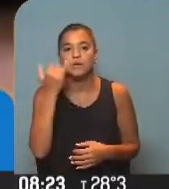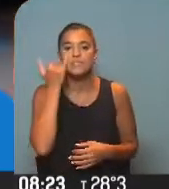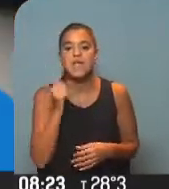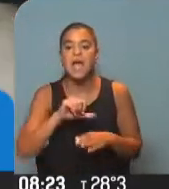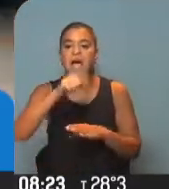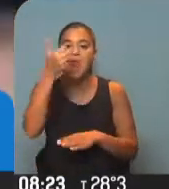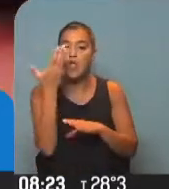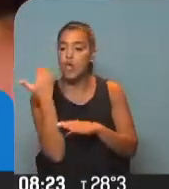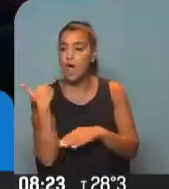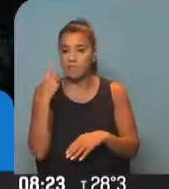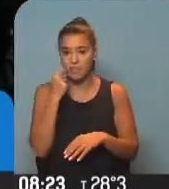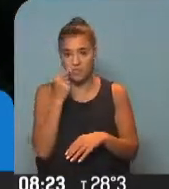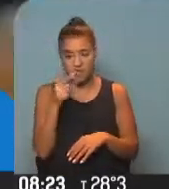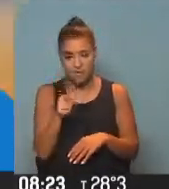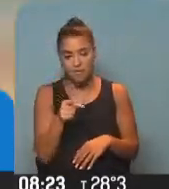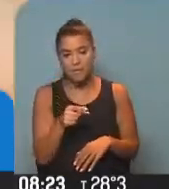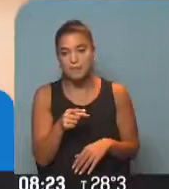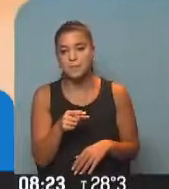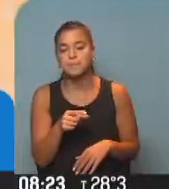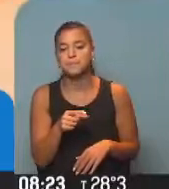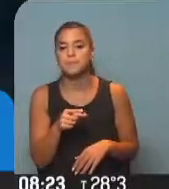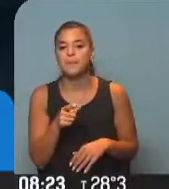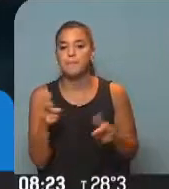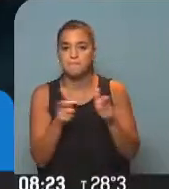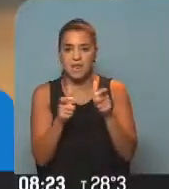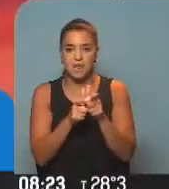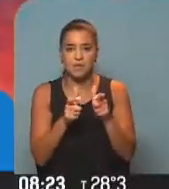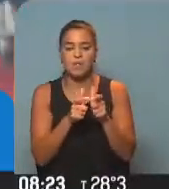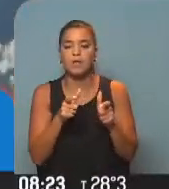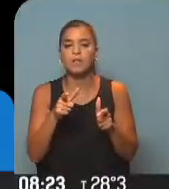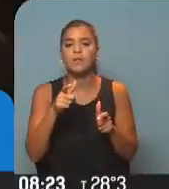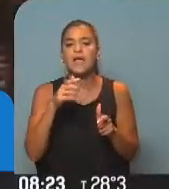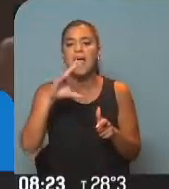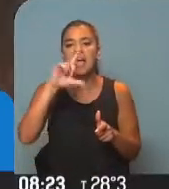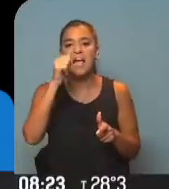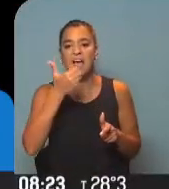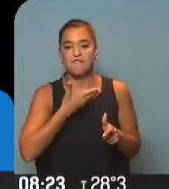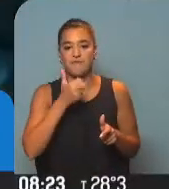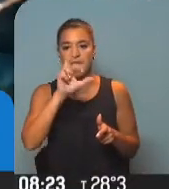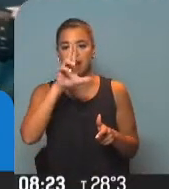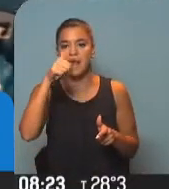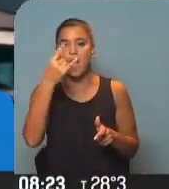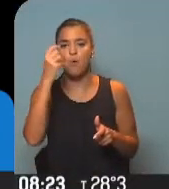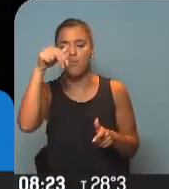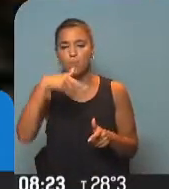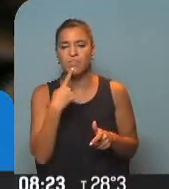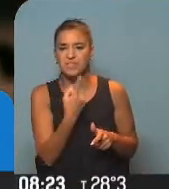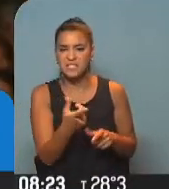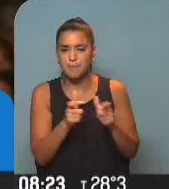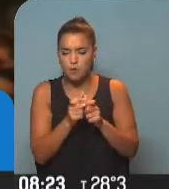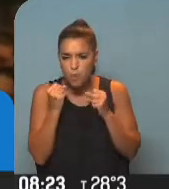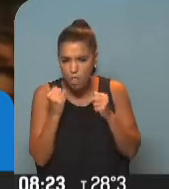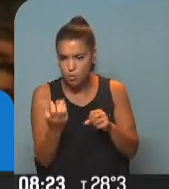Oscar hace unos años por Aida, tiene una gran película en sus manos como Cold War. Y Cafarnaún, estrenada ayer, una película durísima, pero además muy